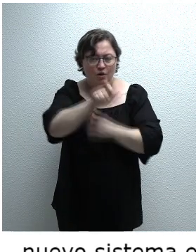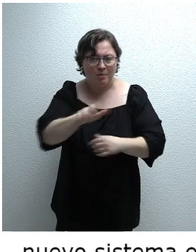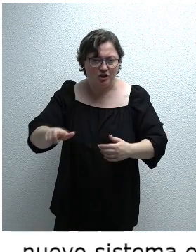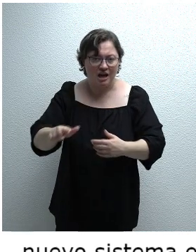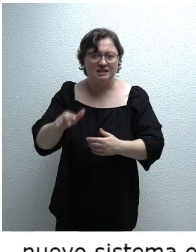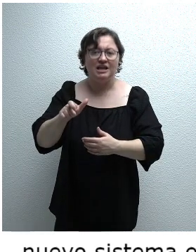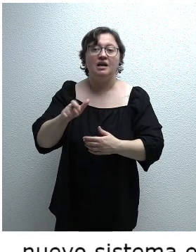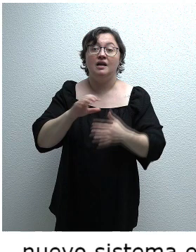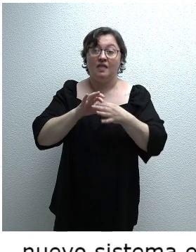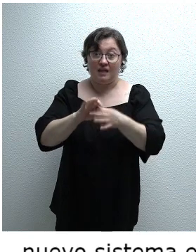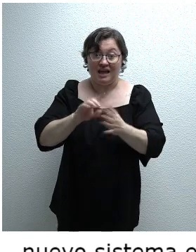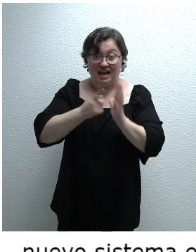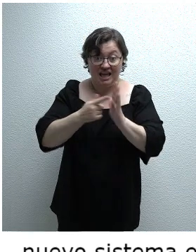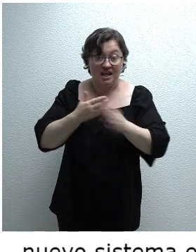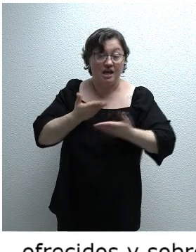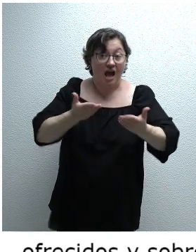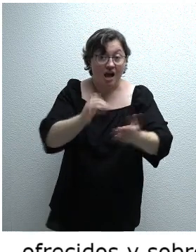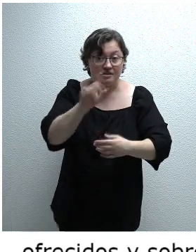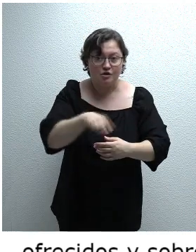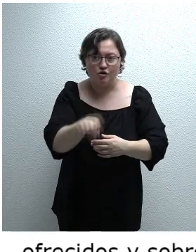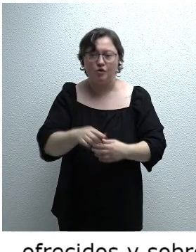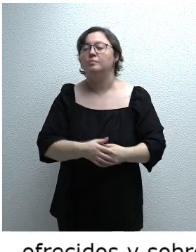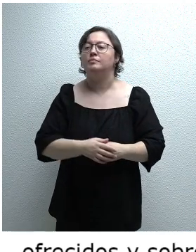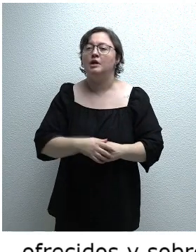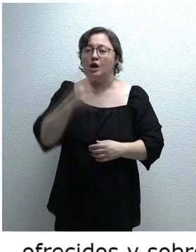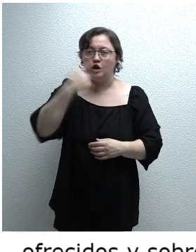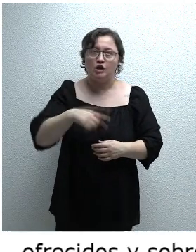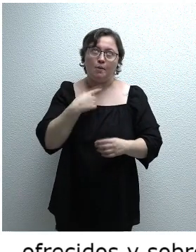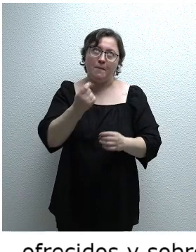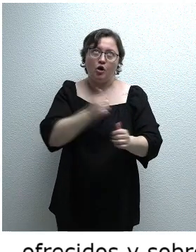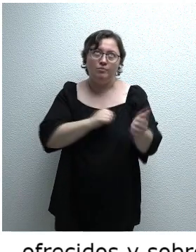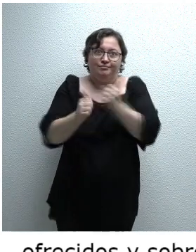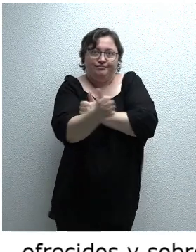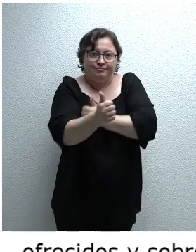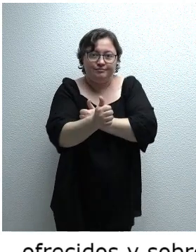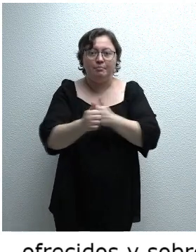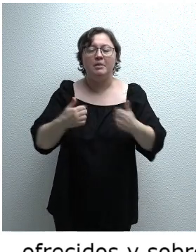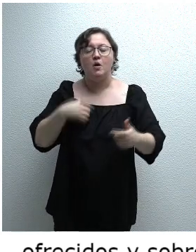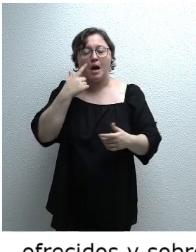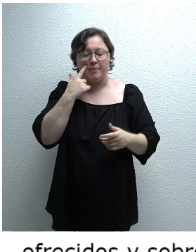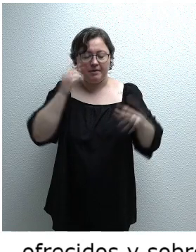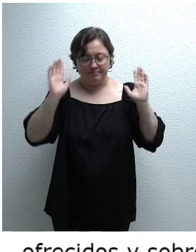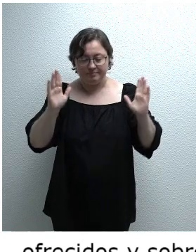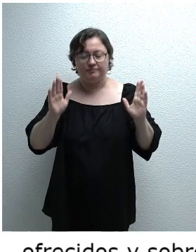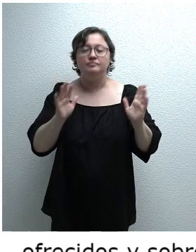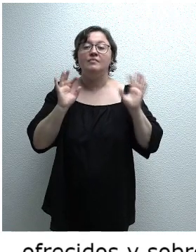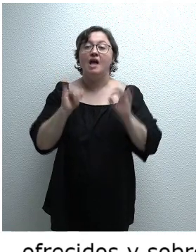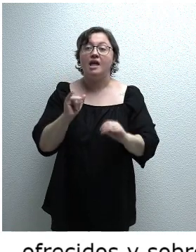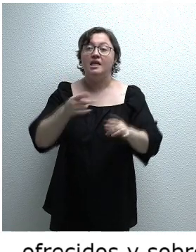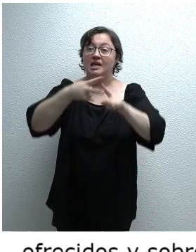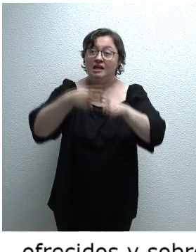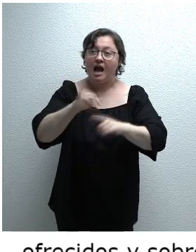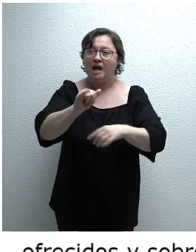personas sujetos de esta ley? O sea, que ya sé que me estoy adelantando, pero vamos a ver, ¿hay posibilidades?